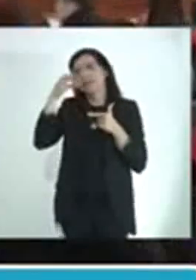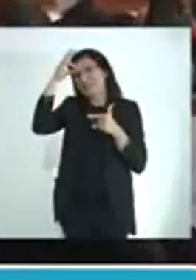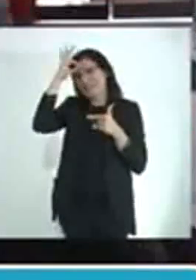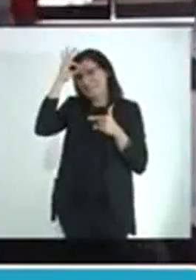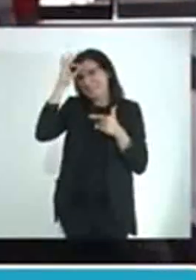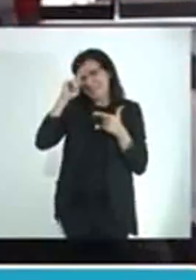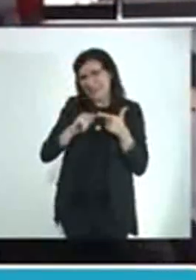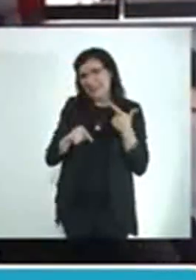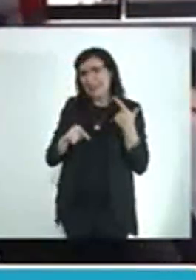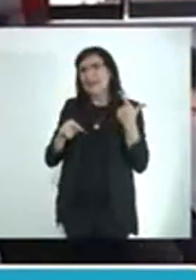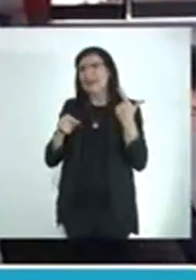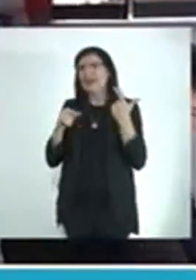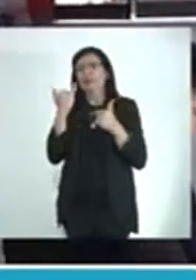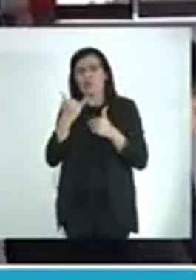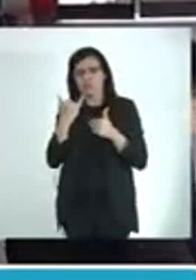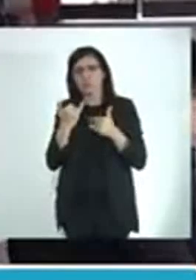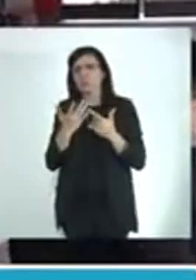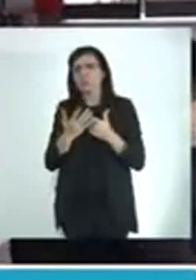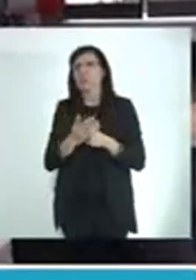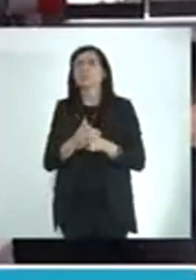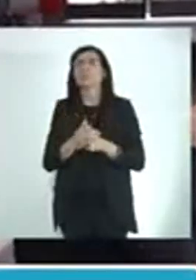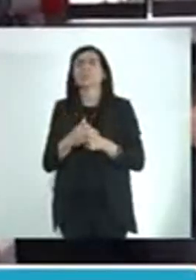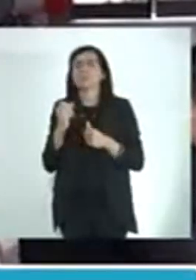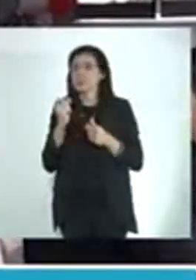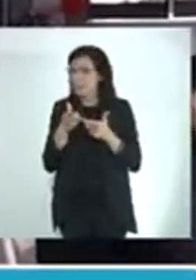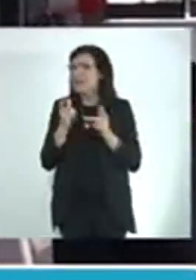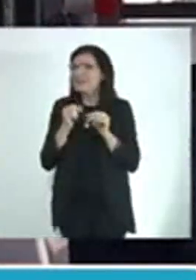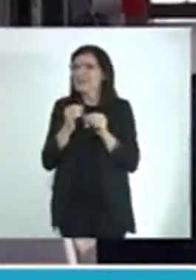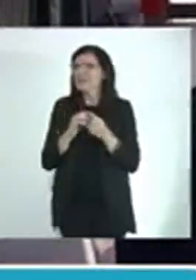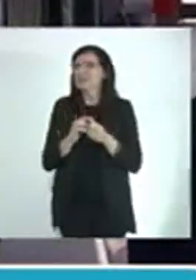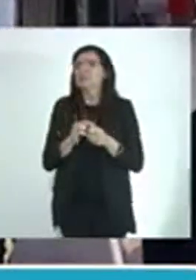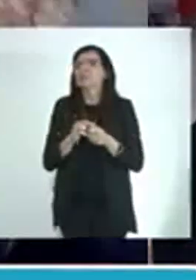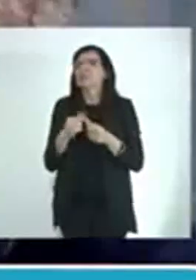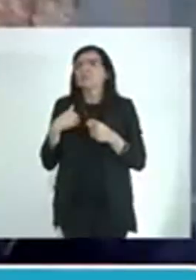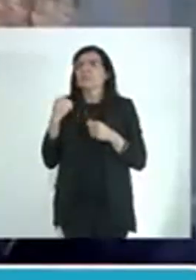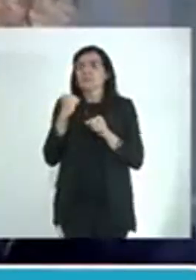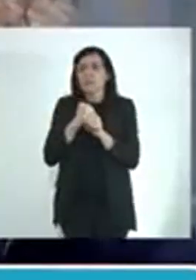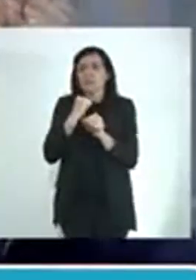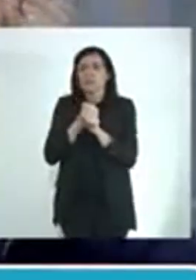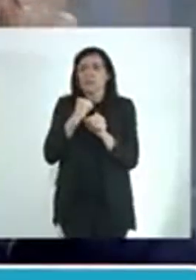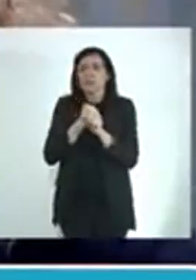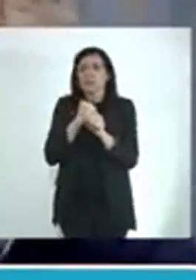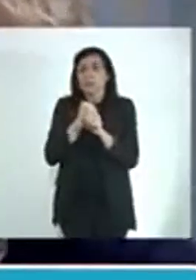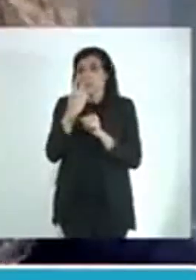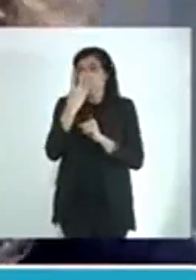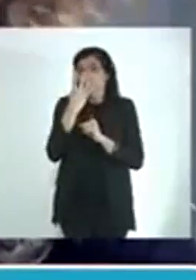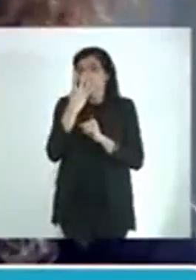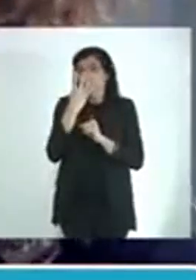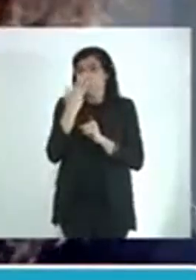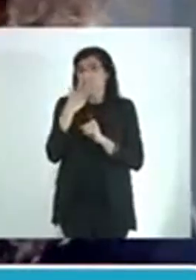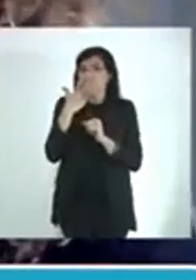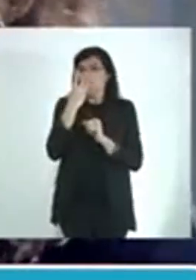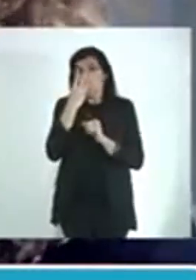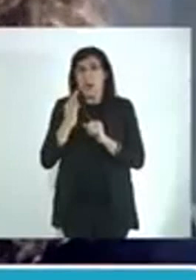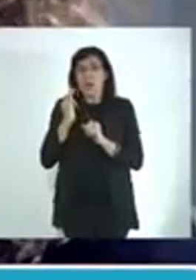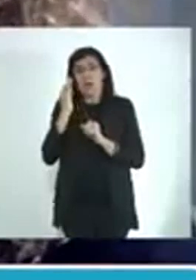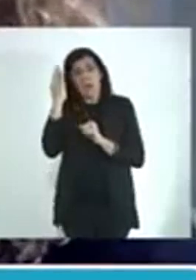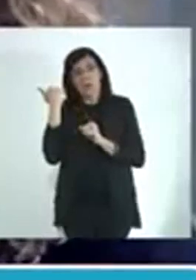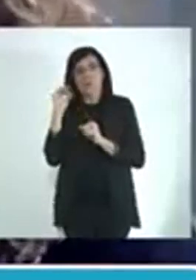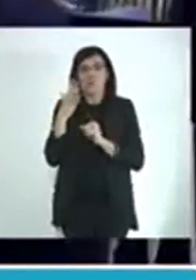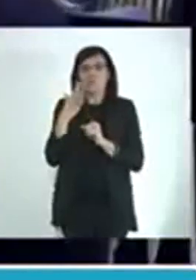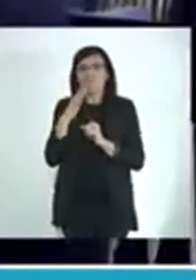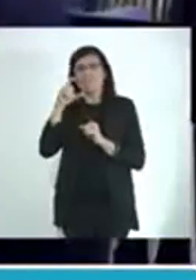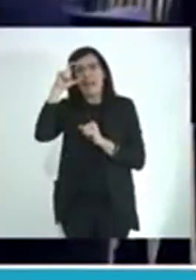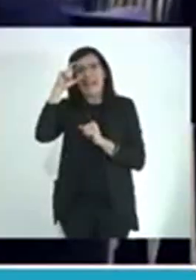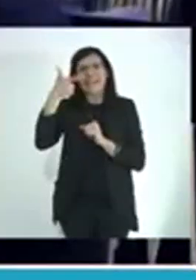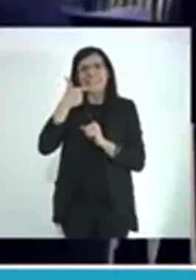popular, proyecto de producción teatral comunitaria y teatro en el ciclo básico. Vengo trabajando hace 4 o 5 años ya con la